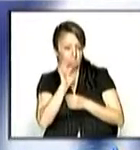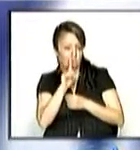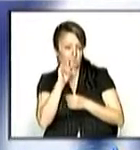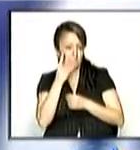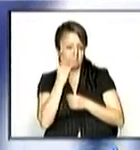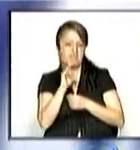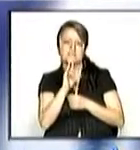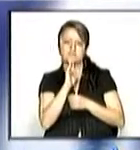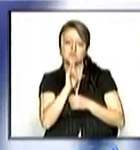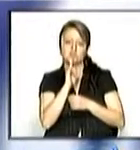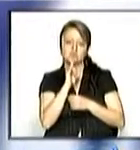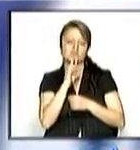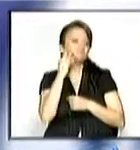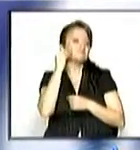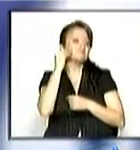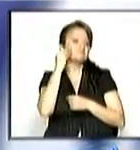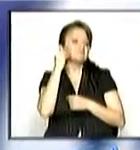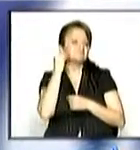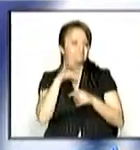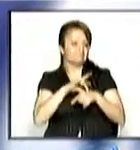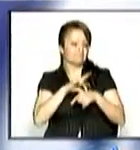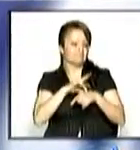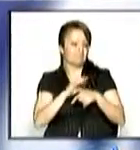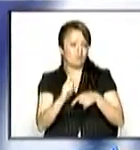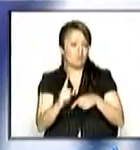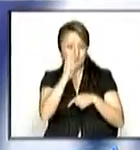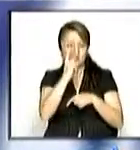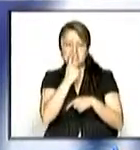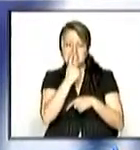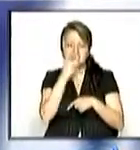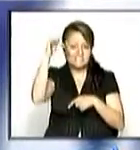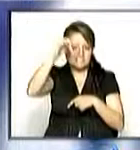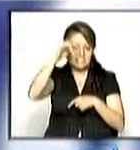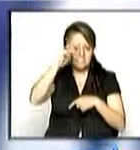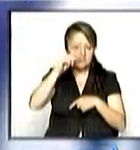Estados Unidos, el único metal que se puede colocar en el